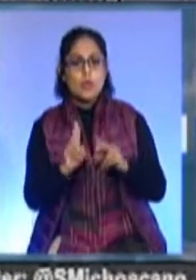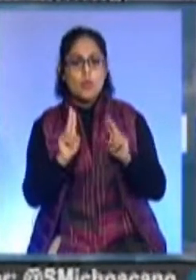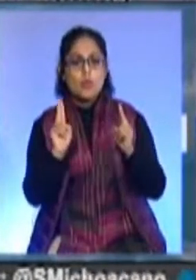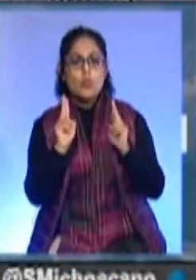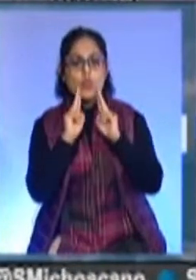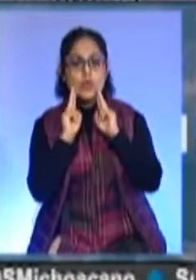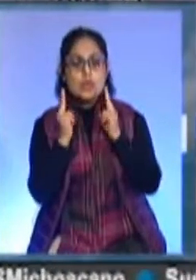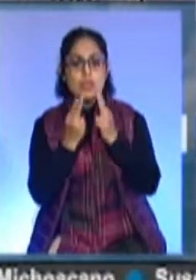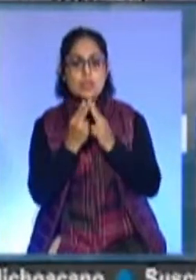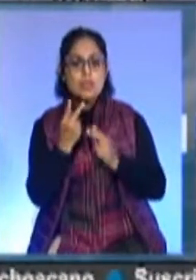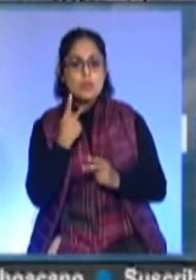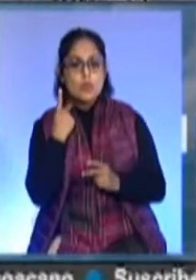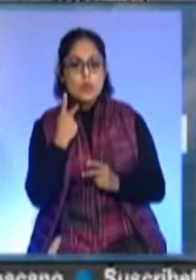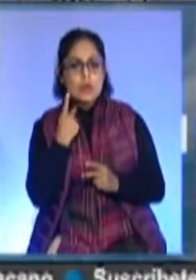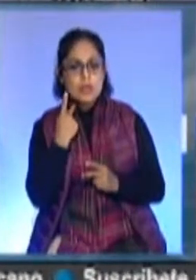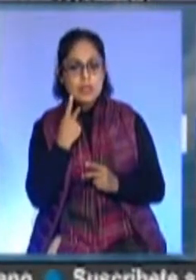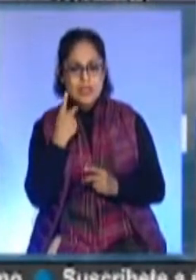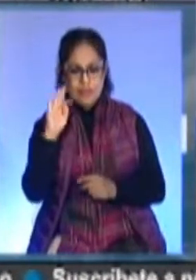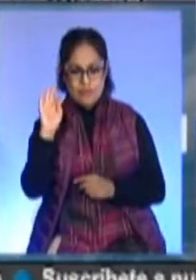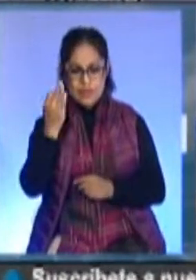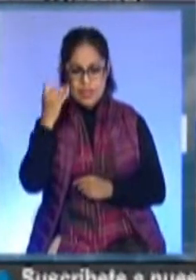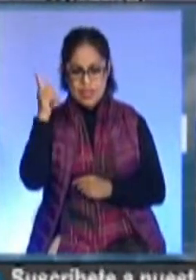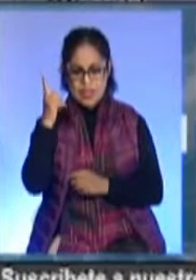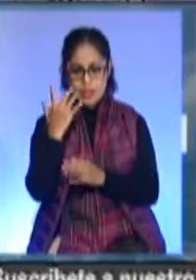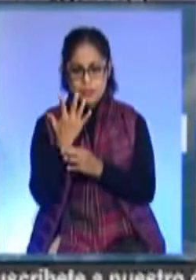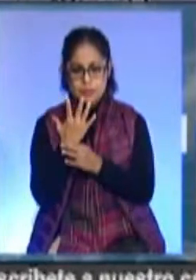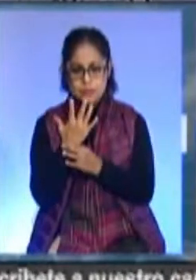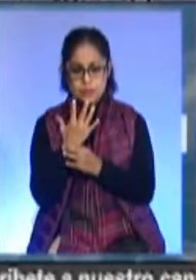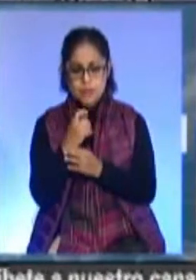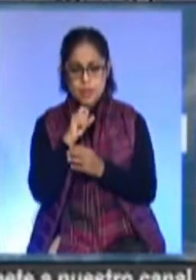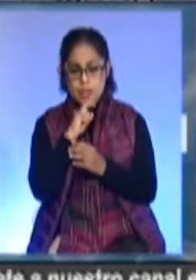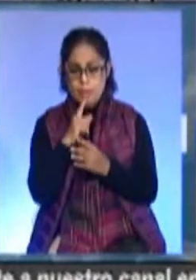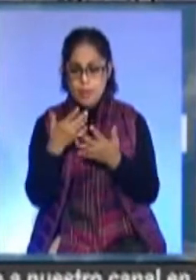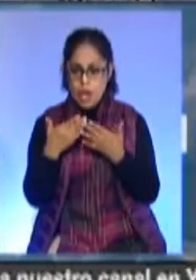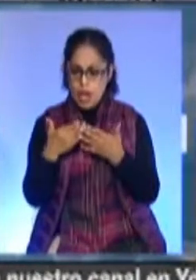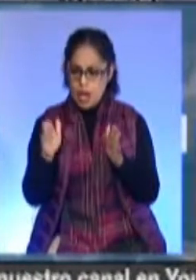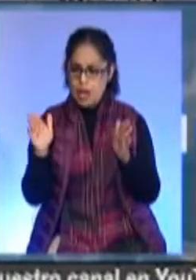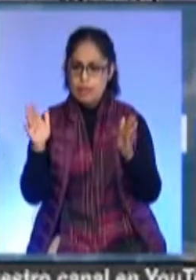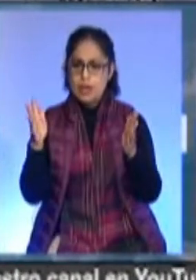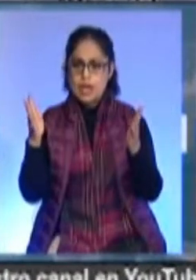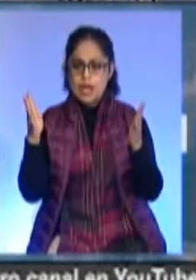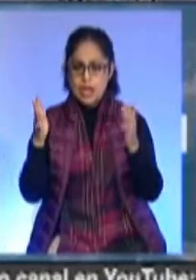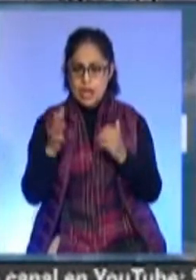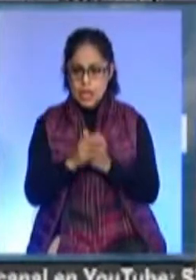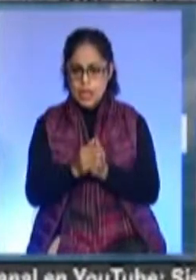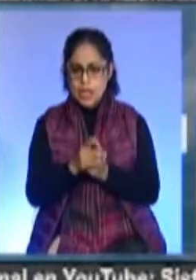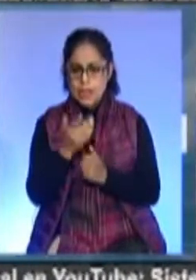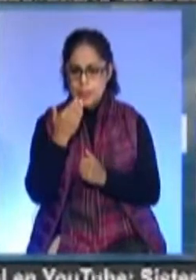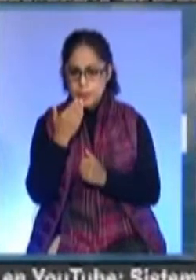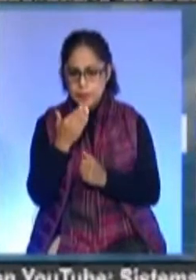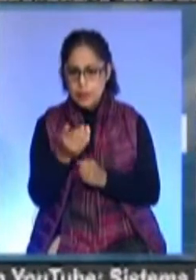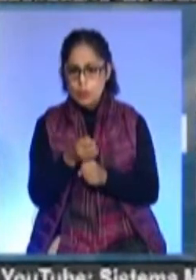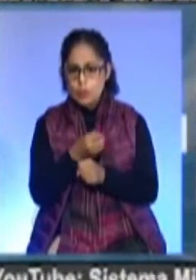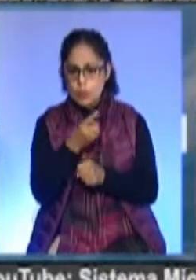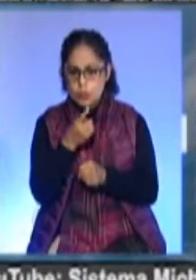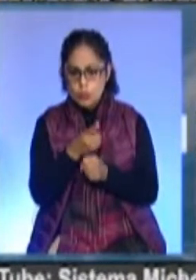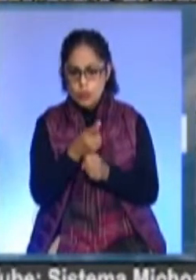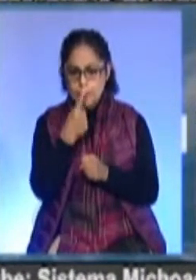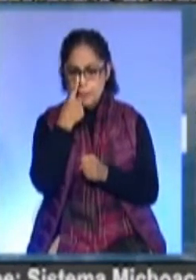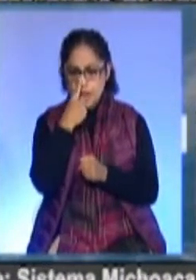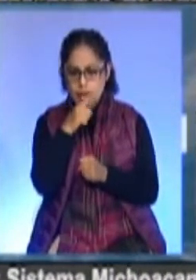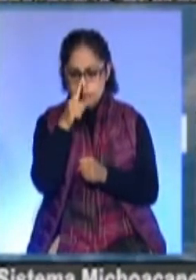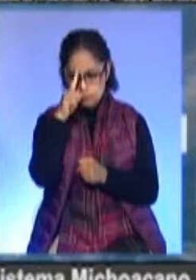de Política Pública Migratoria a nivel federal, por supuesto que nos abre un tendedero de oportunidades para poder